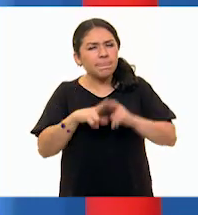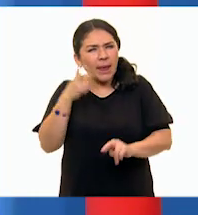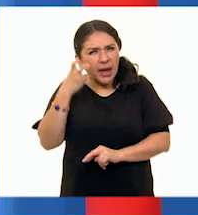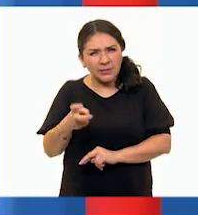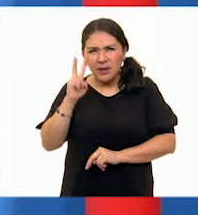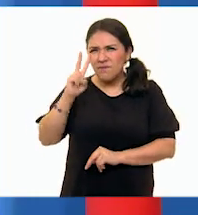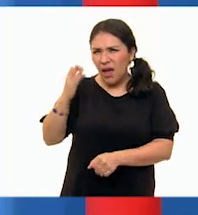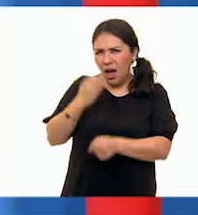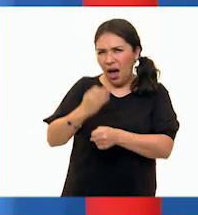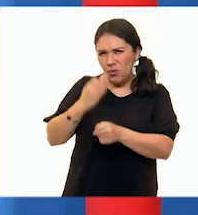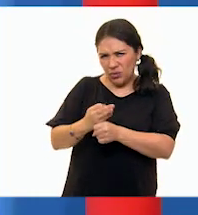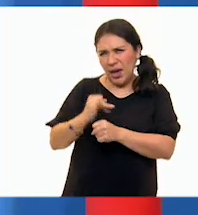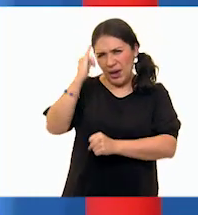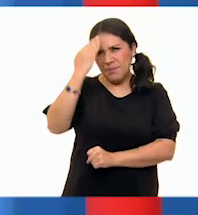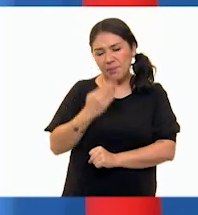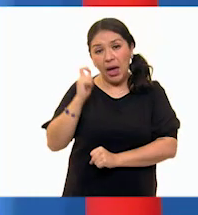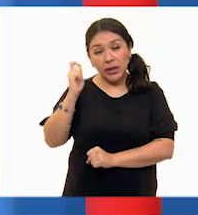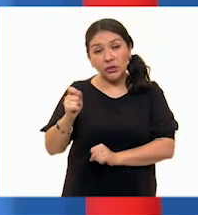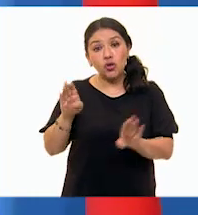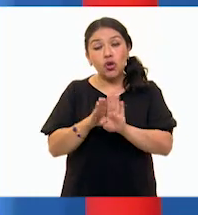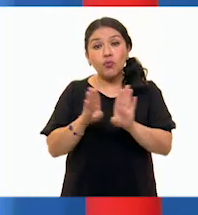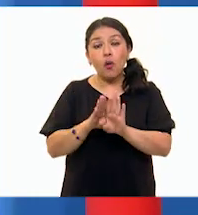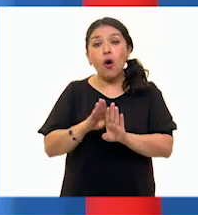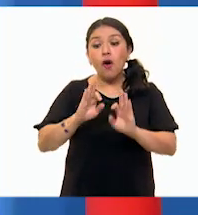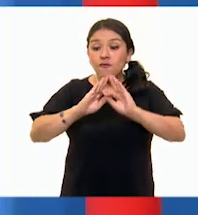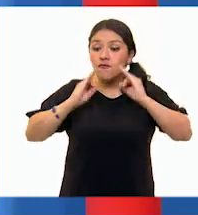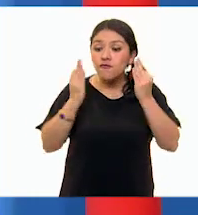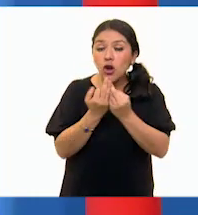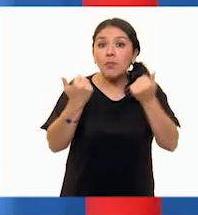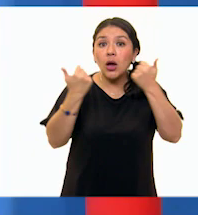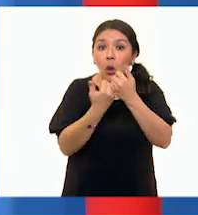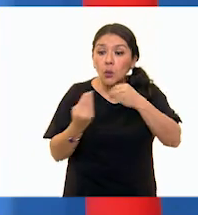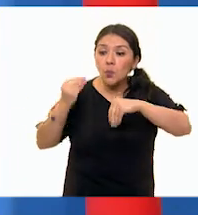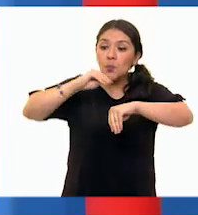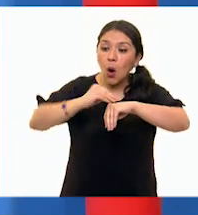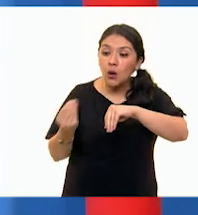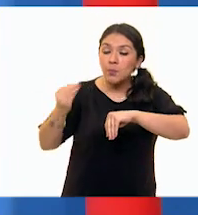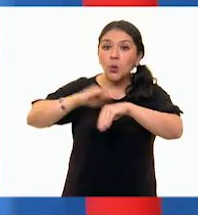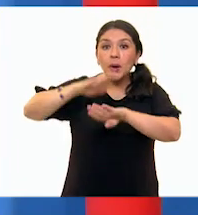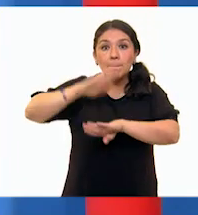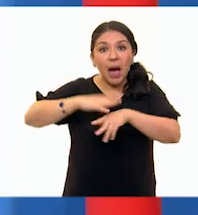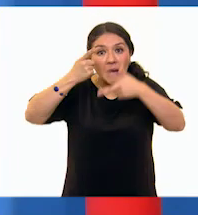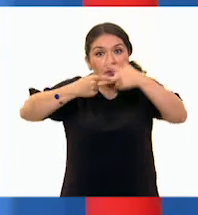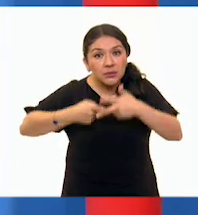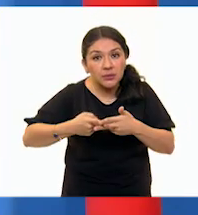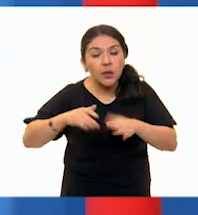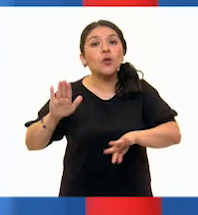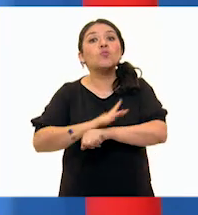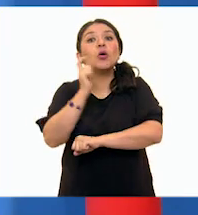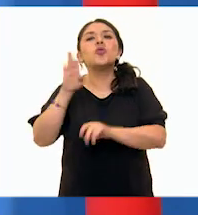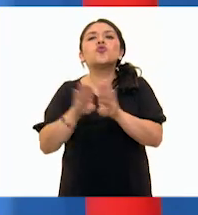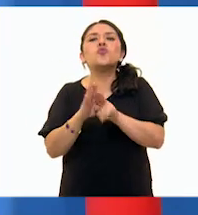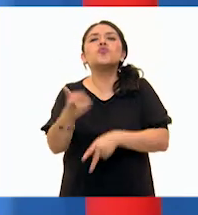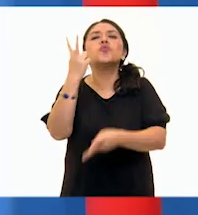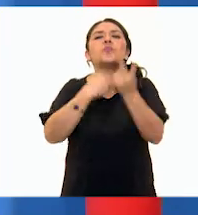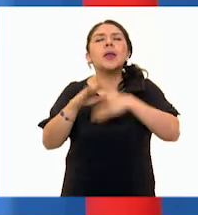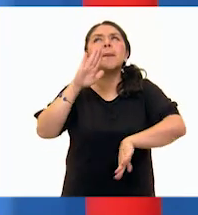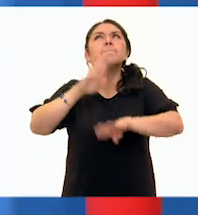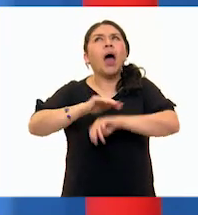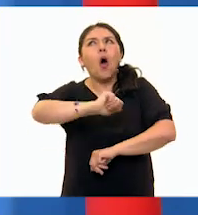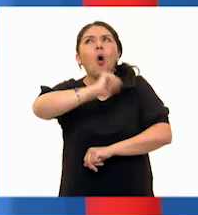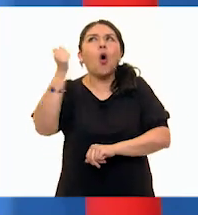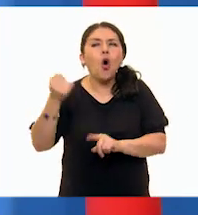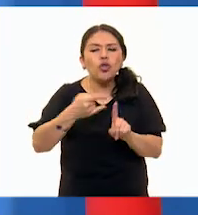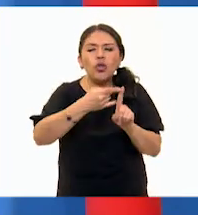que acabamos de ver es una sucesión de figuras con progresión aritmética, porque para obtener la siguiente figura